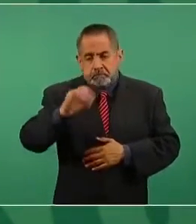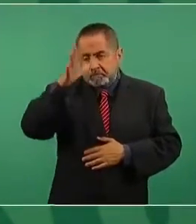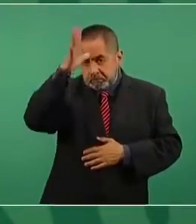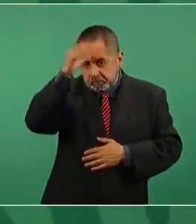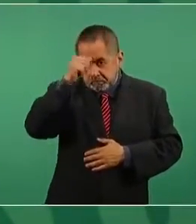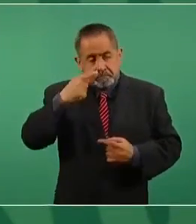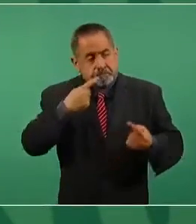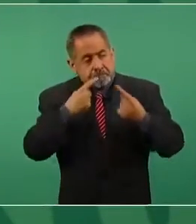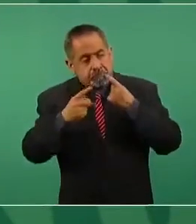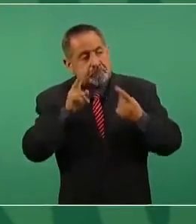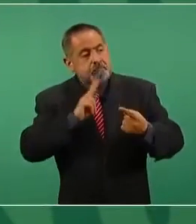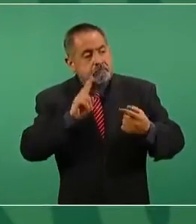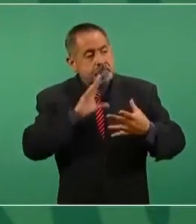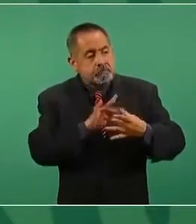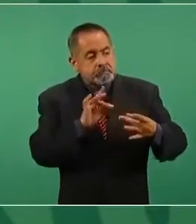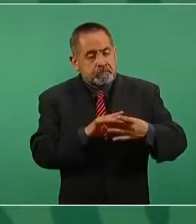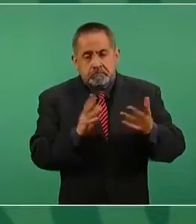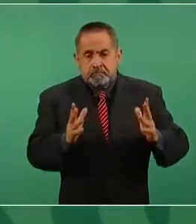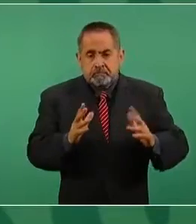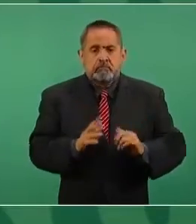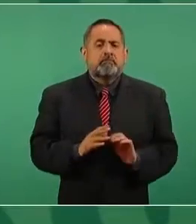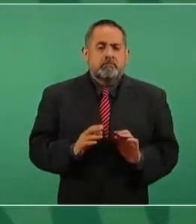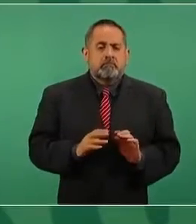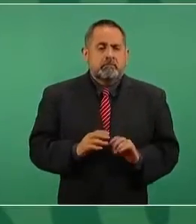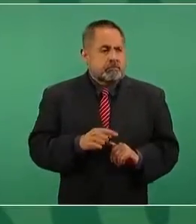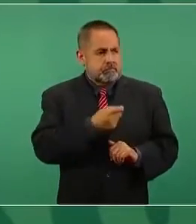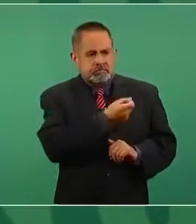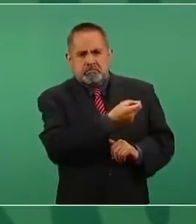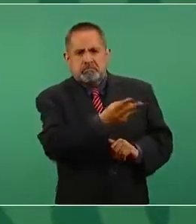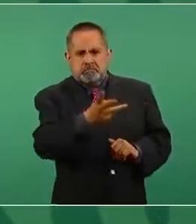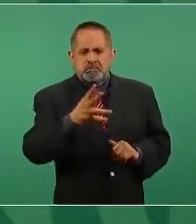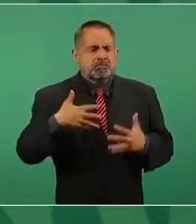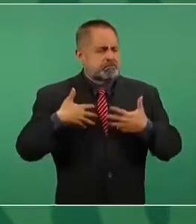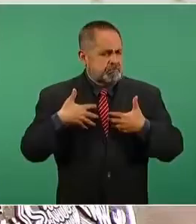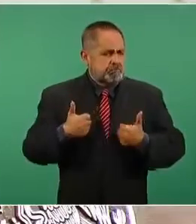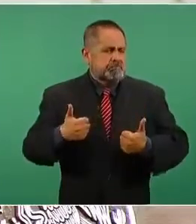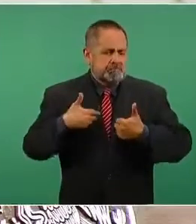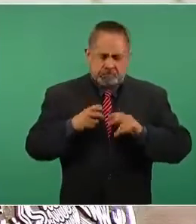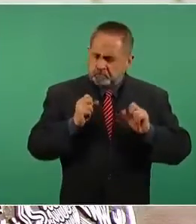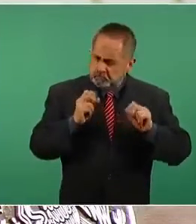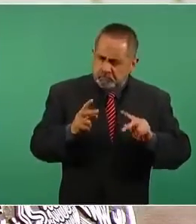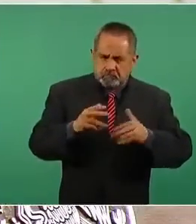y muchos lo están entendiendo. Bueno,